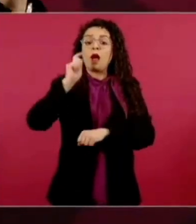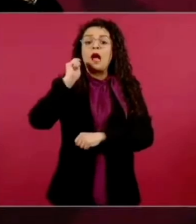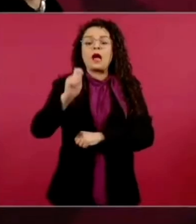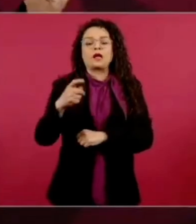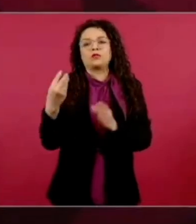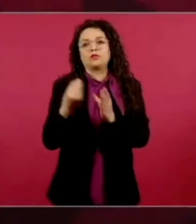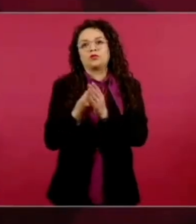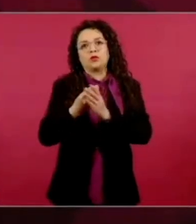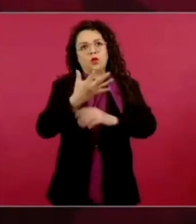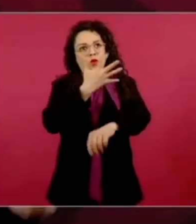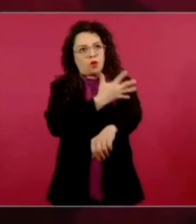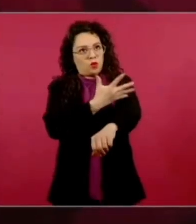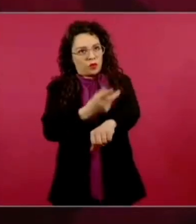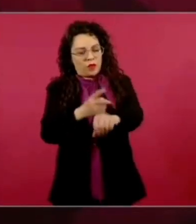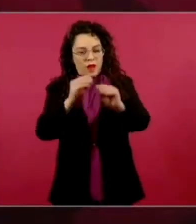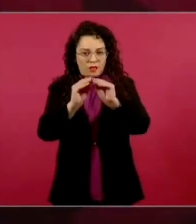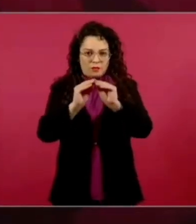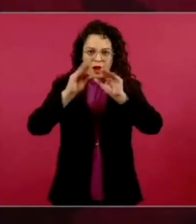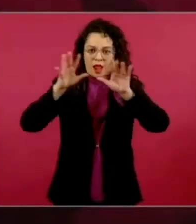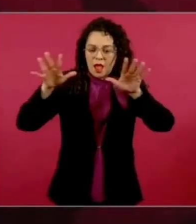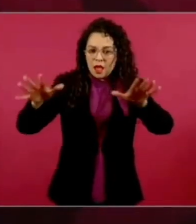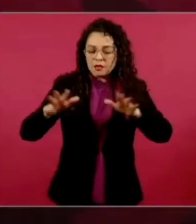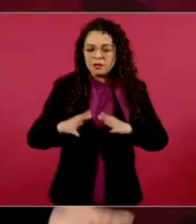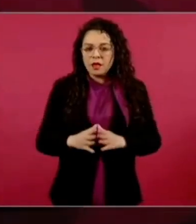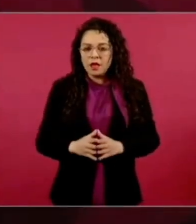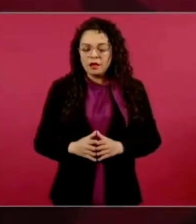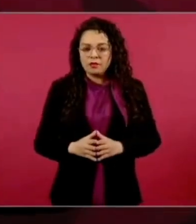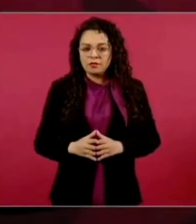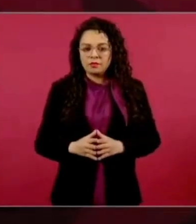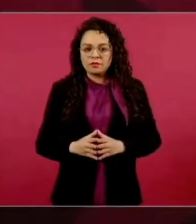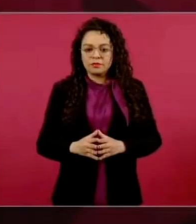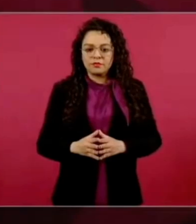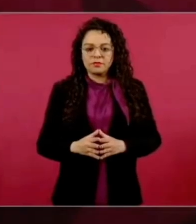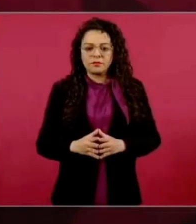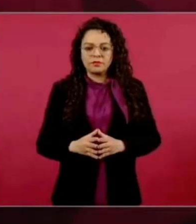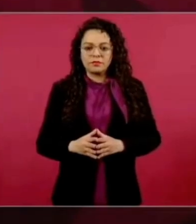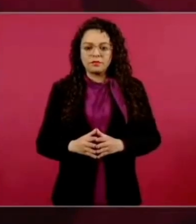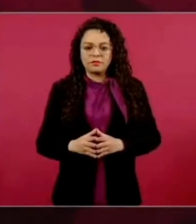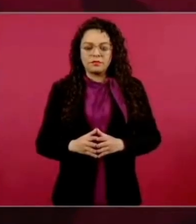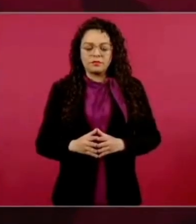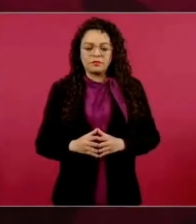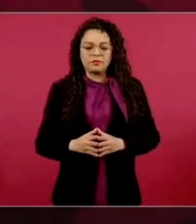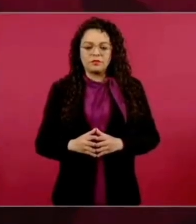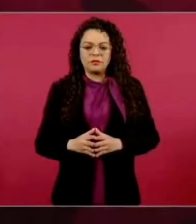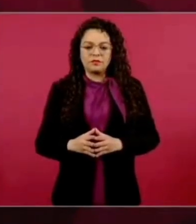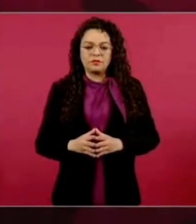el no permitir la preponderancia de un actor